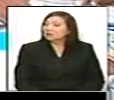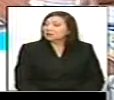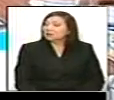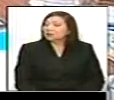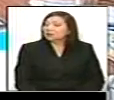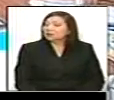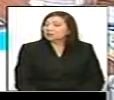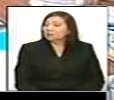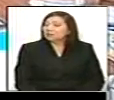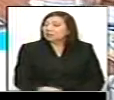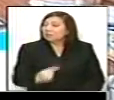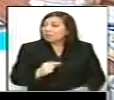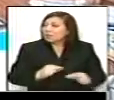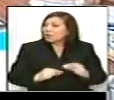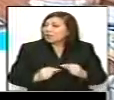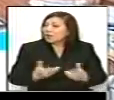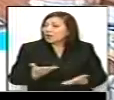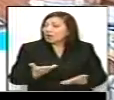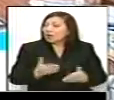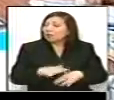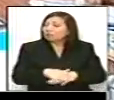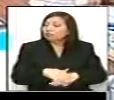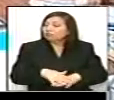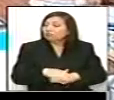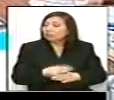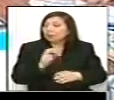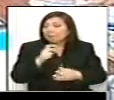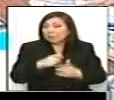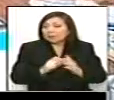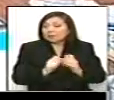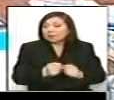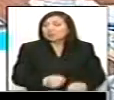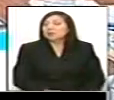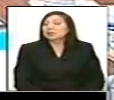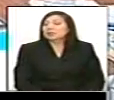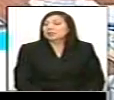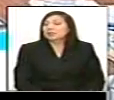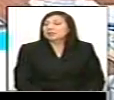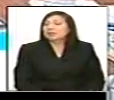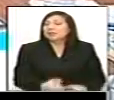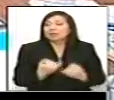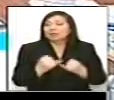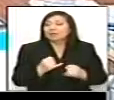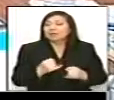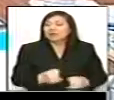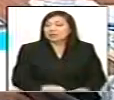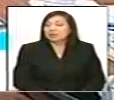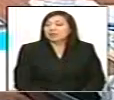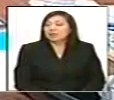más brazo geológico, procedimiento administrativo minero, otorgamiento de concesiones, sistema de información.